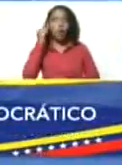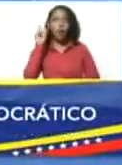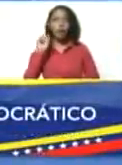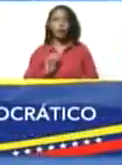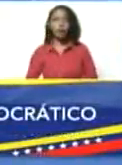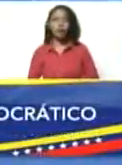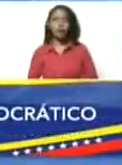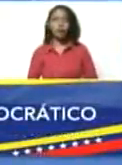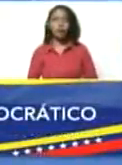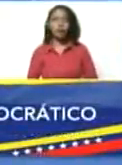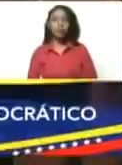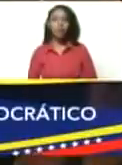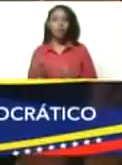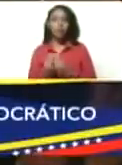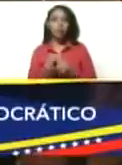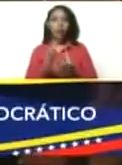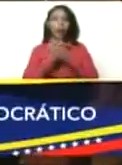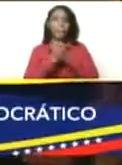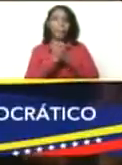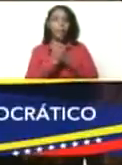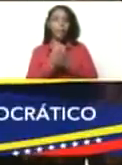camarada, compañera.